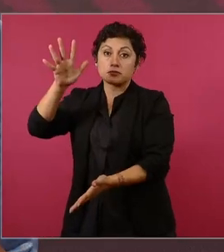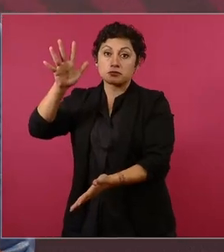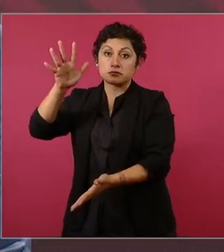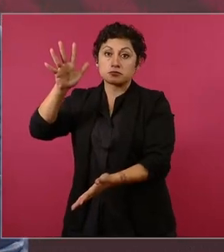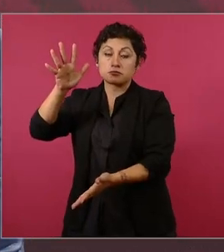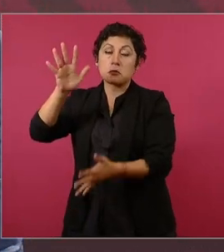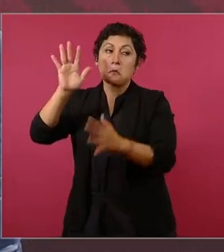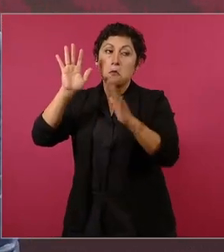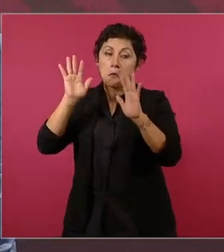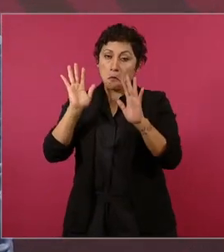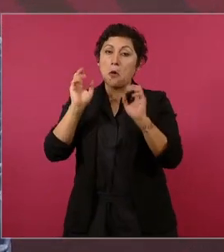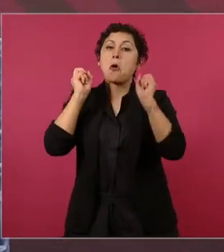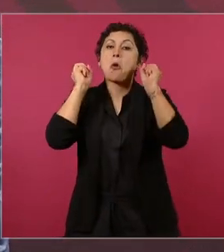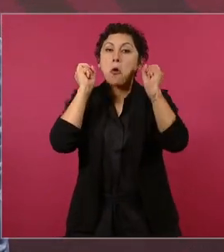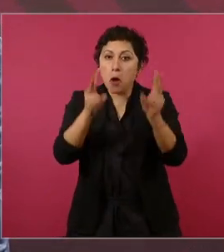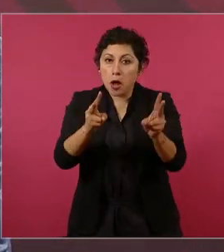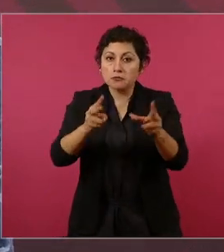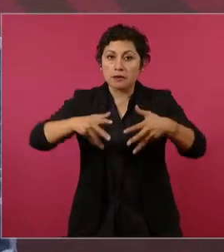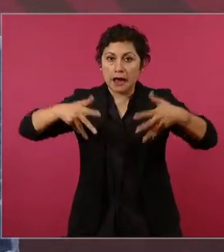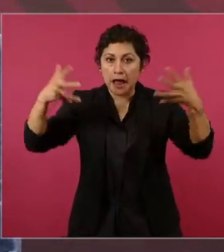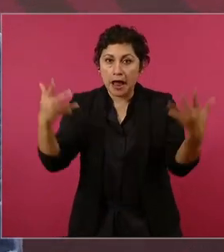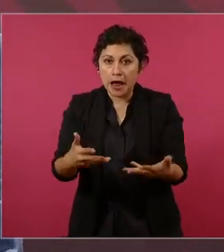no son